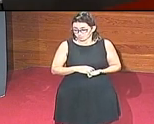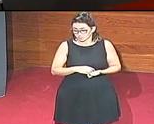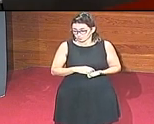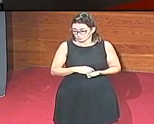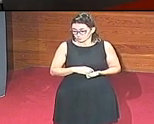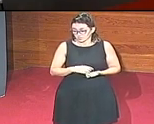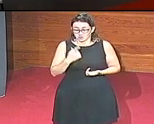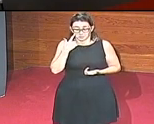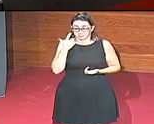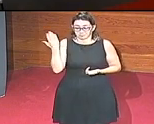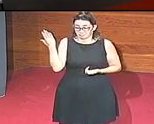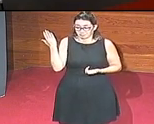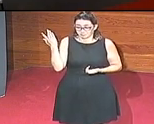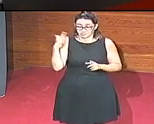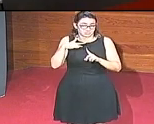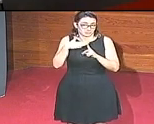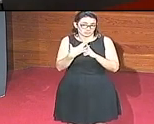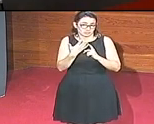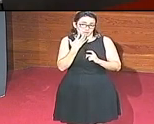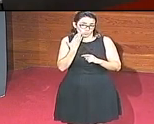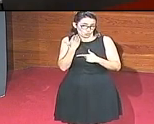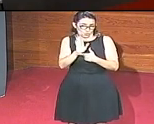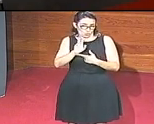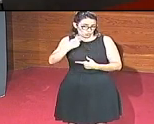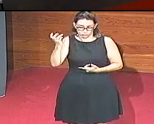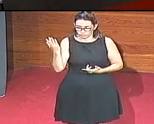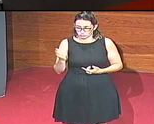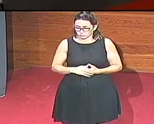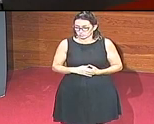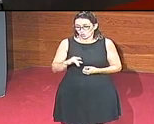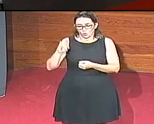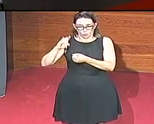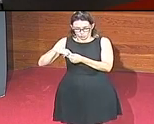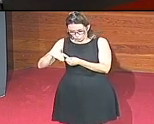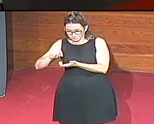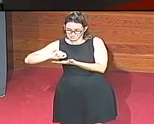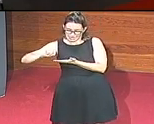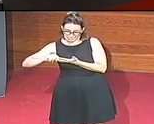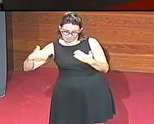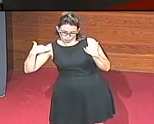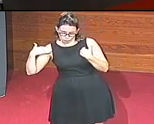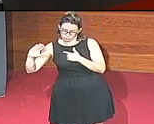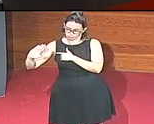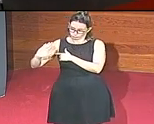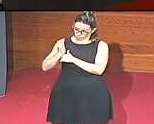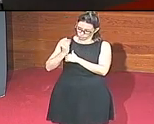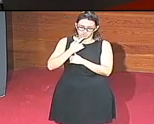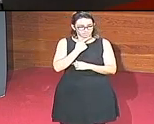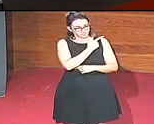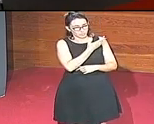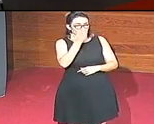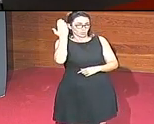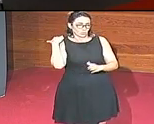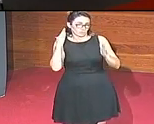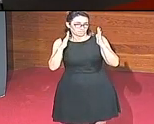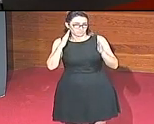bueno este es otro caso exactamente igual el lunes me viene el reactor y dice que los neandertales